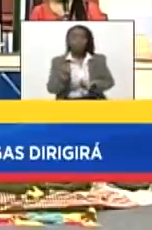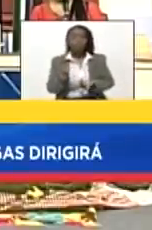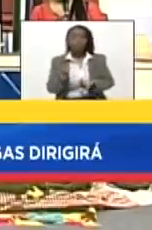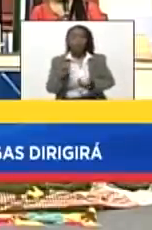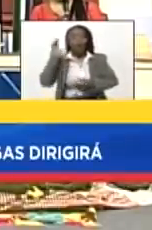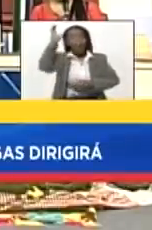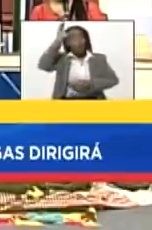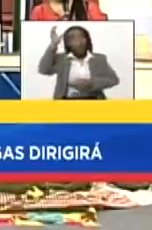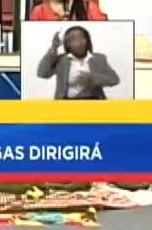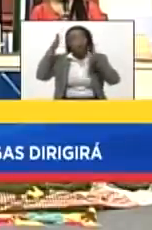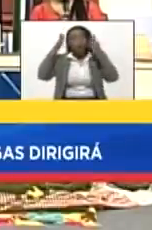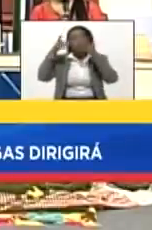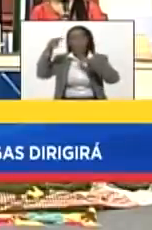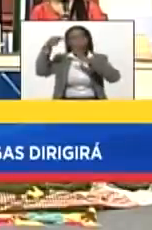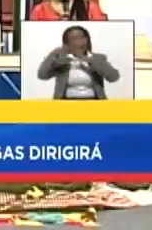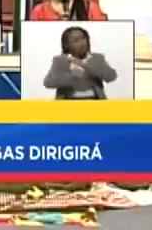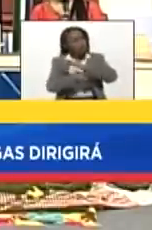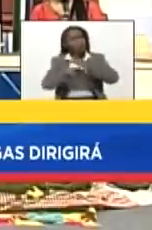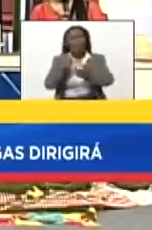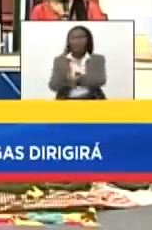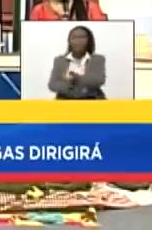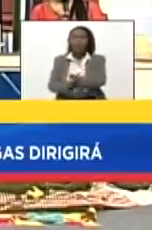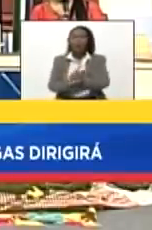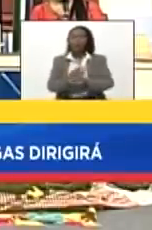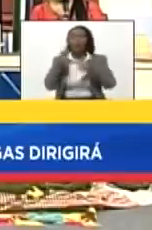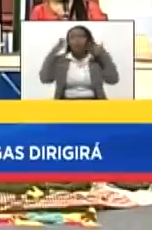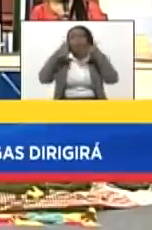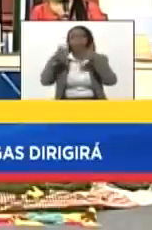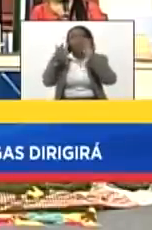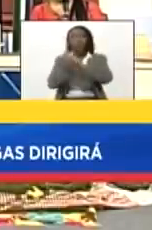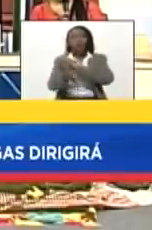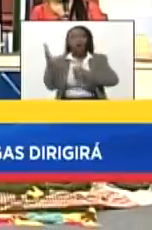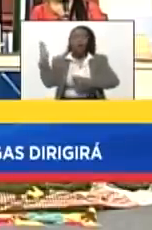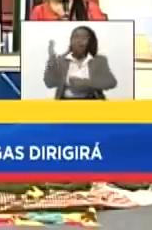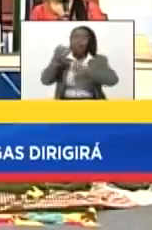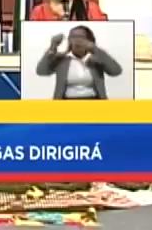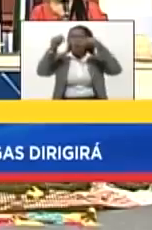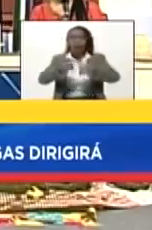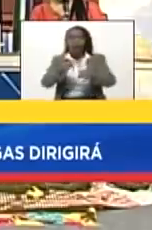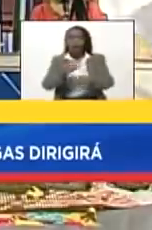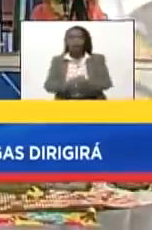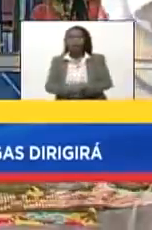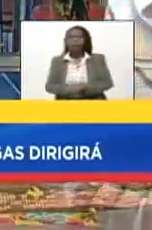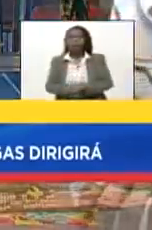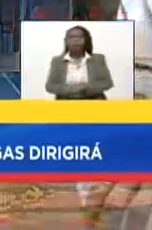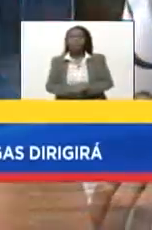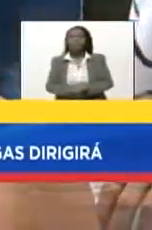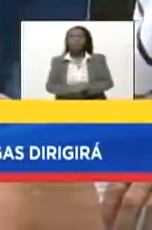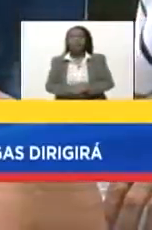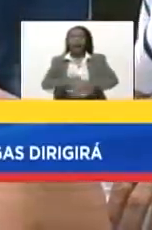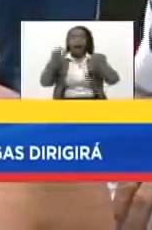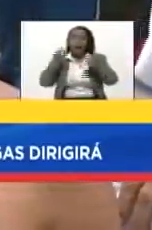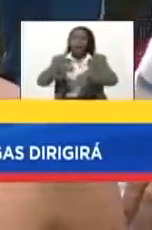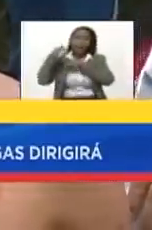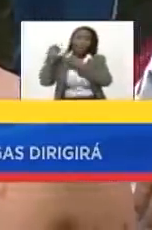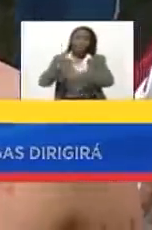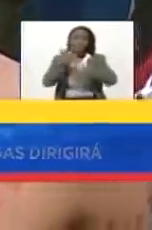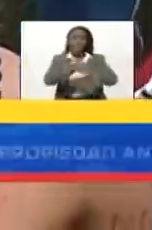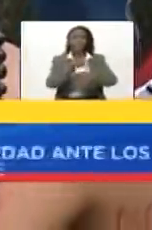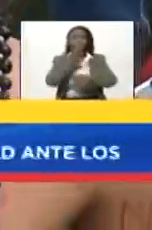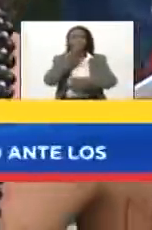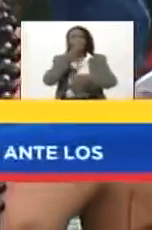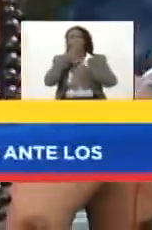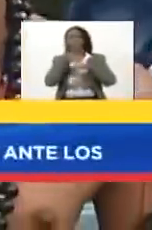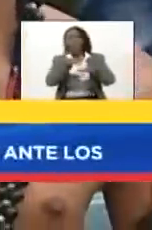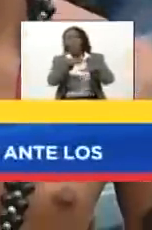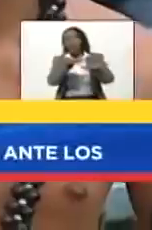La conciencia más profunda, hermanos y hermanas que han venido hoy, en esta marcha maravillosa